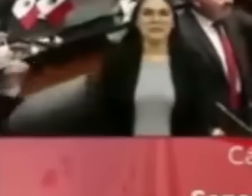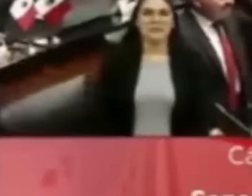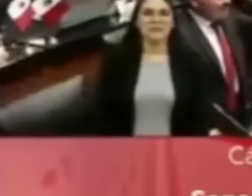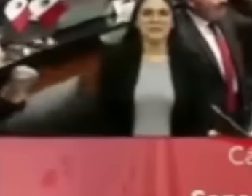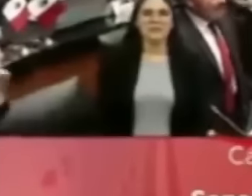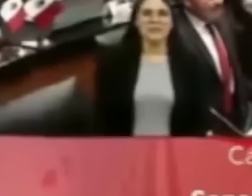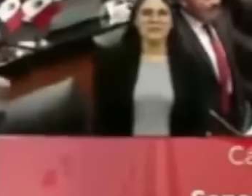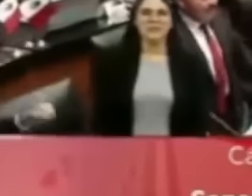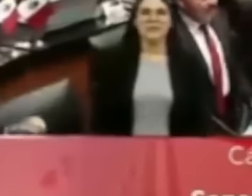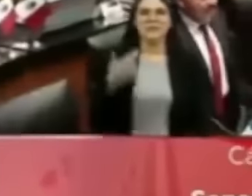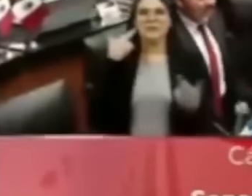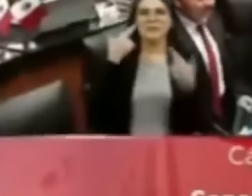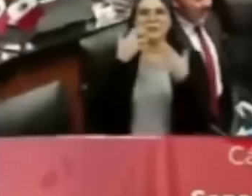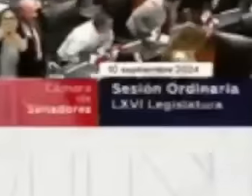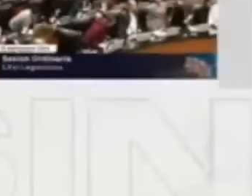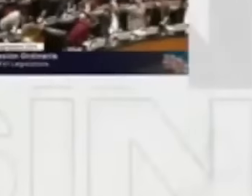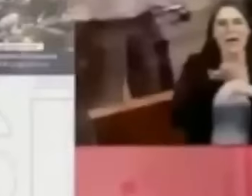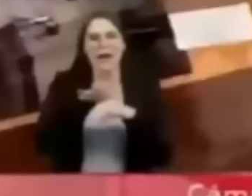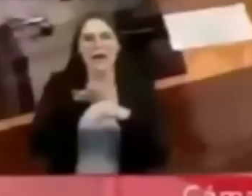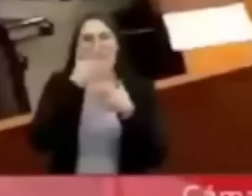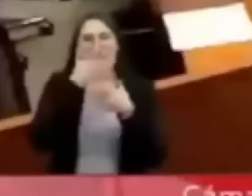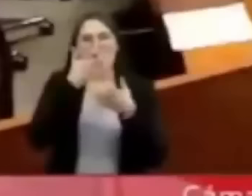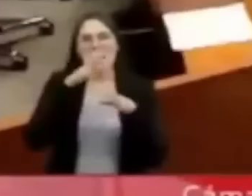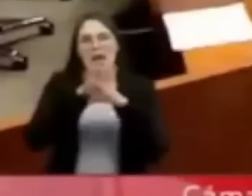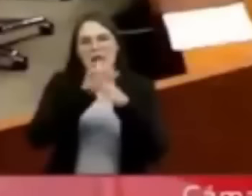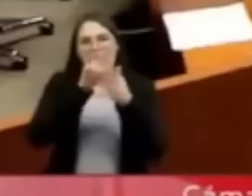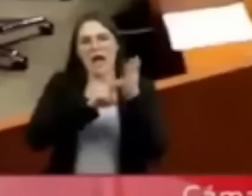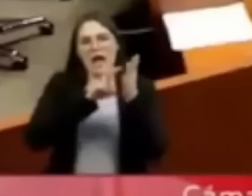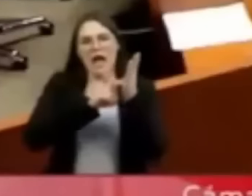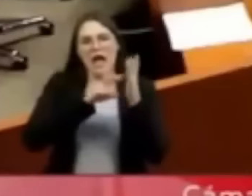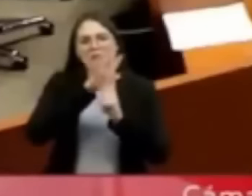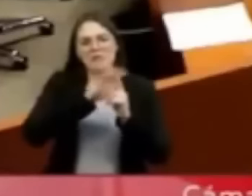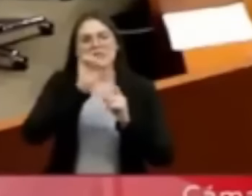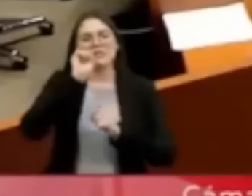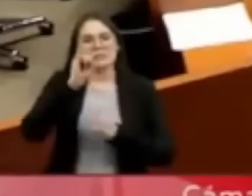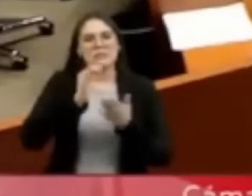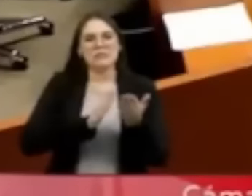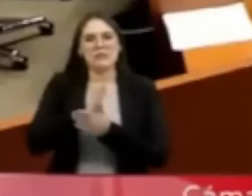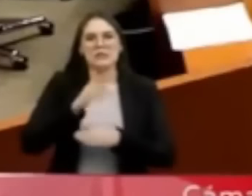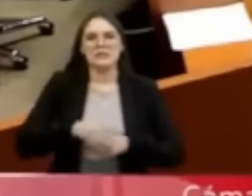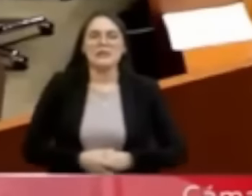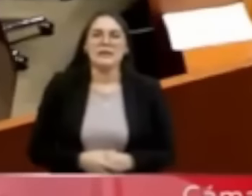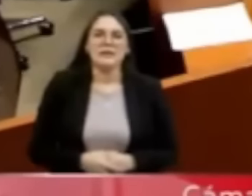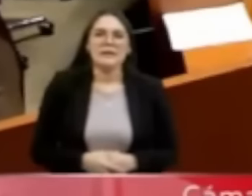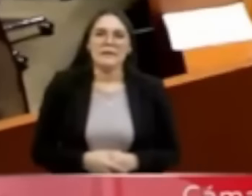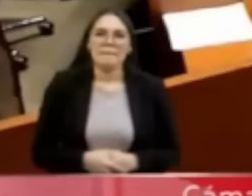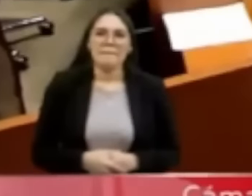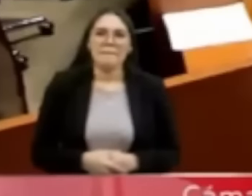Senador Miguel Ángel Yunes, ¿con solicitud qué objeto la solicitud de uso?